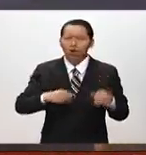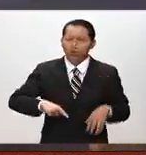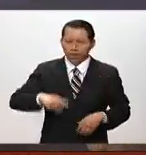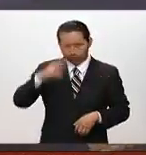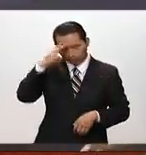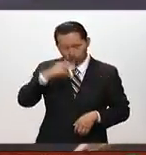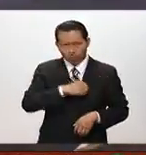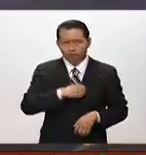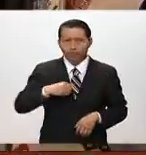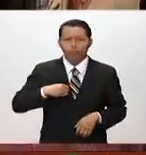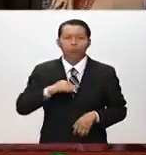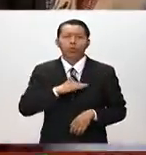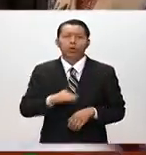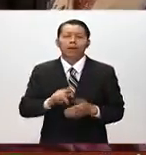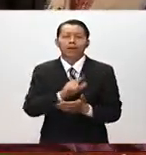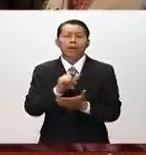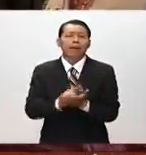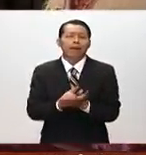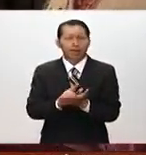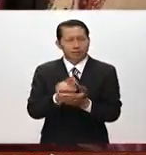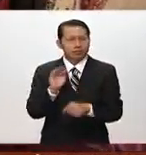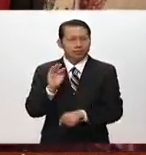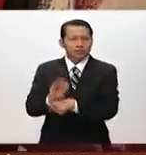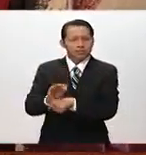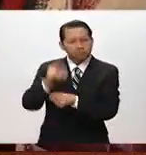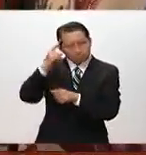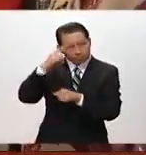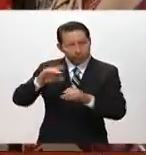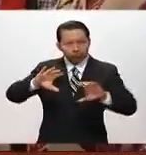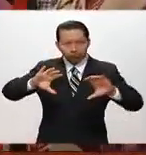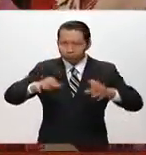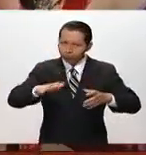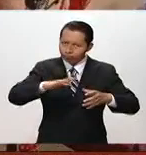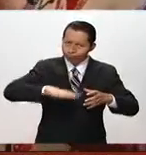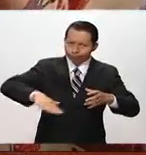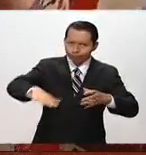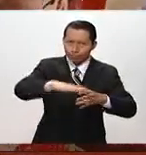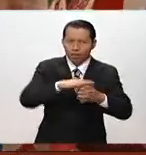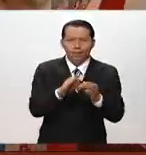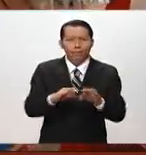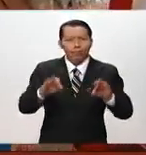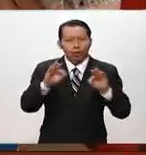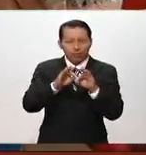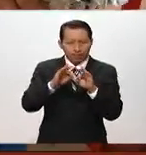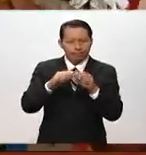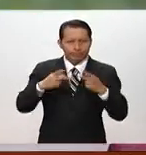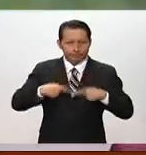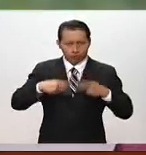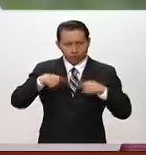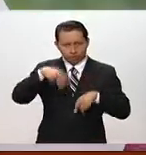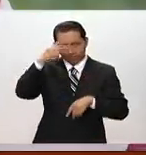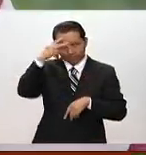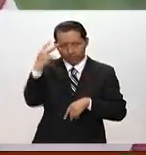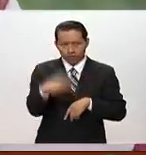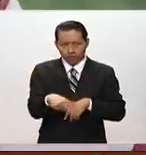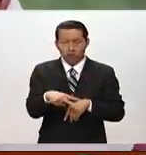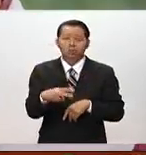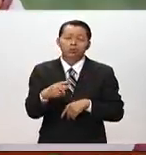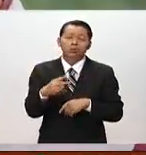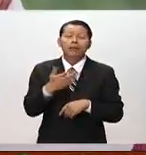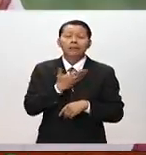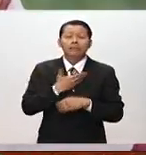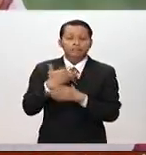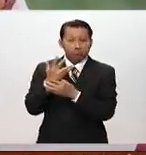valer los derechos plasmados en la ley para proteger a este sector importante de mexicanos. El presidente informó de algunos